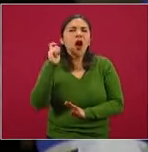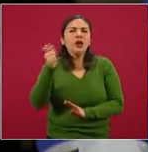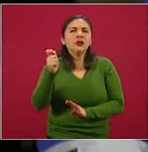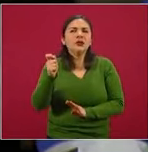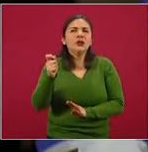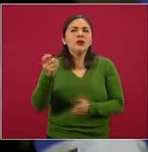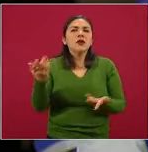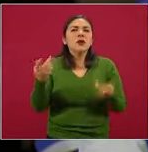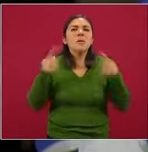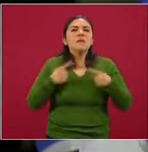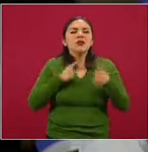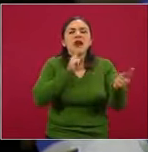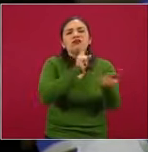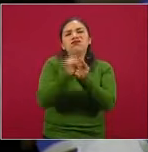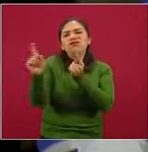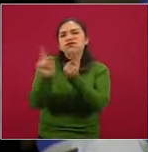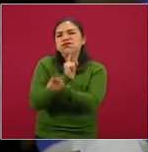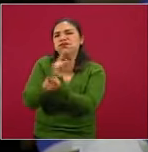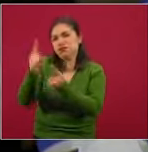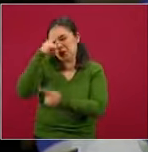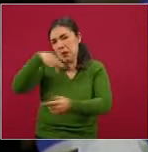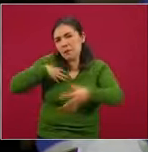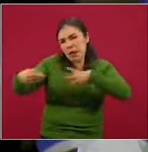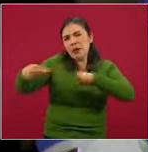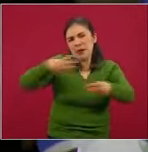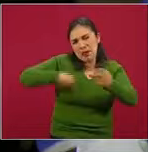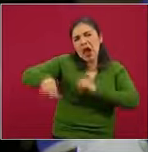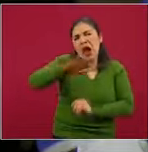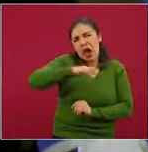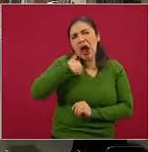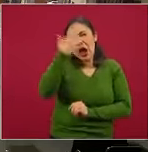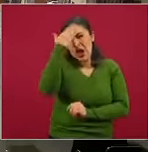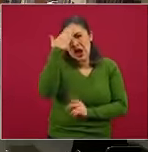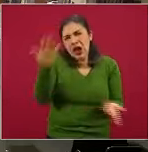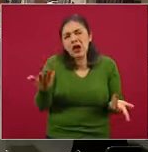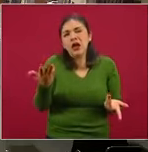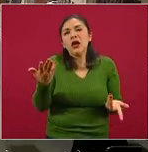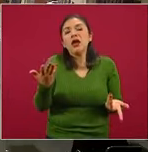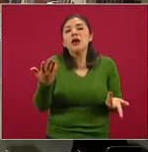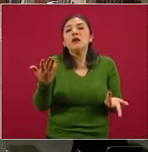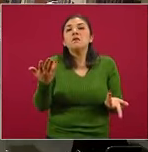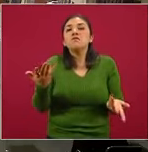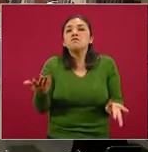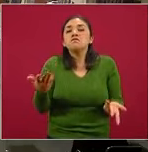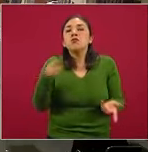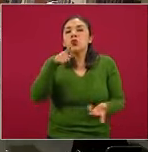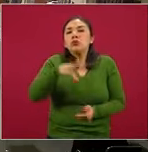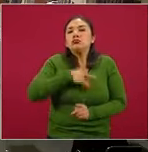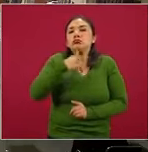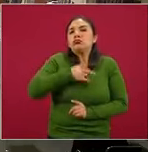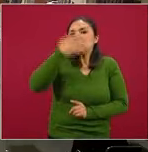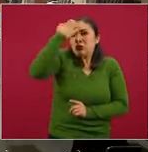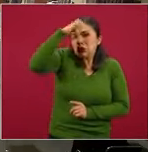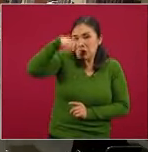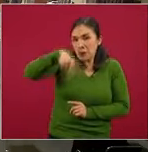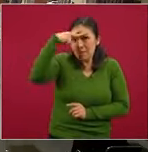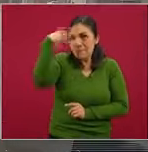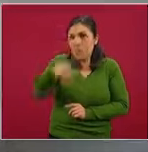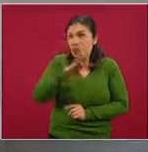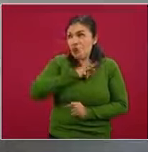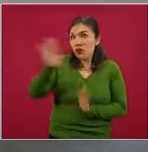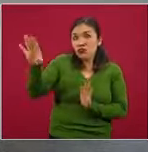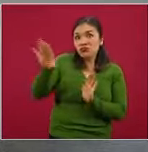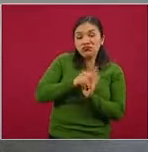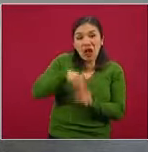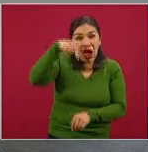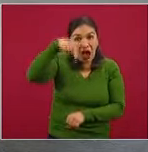de las relaciones sociales en la transmisión de los virus, y qué experiencia puede haber para México, pues que estamos